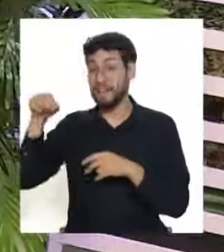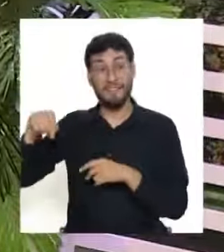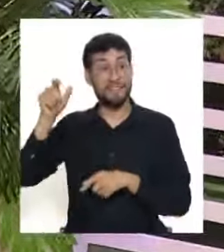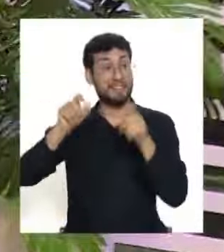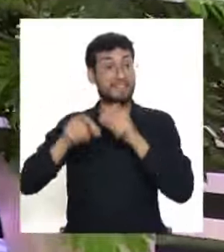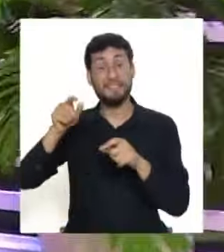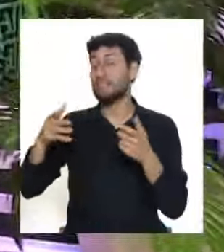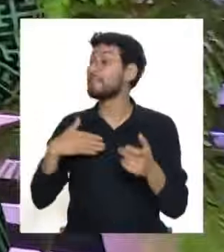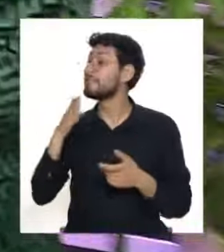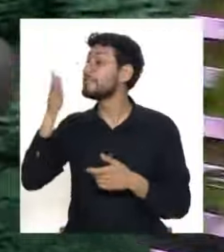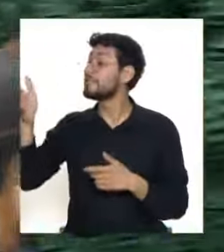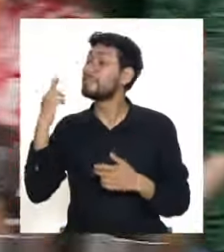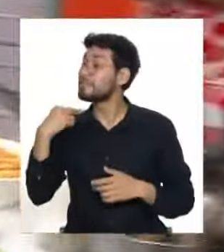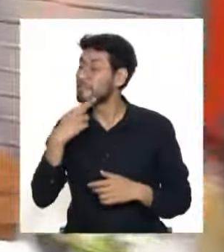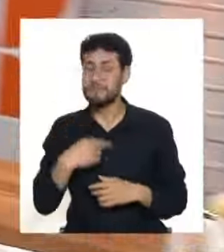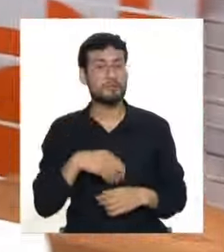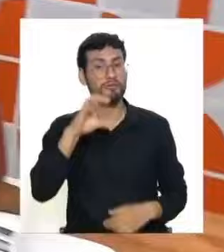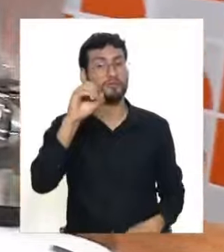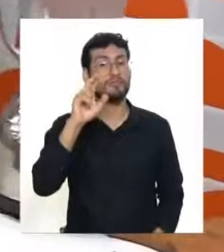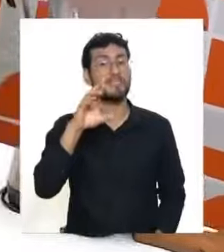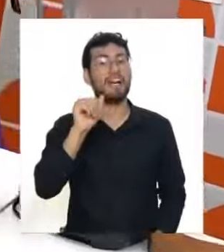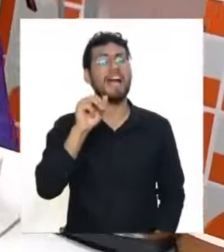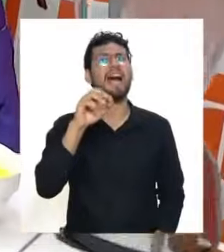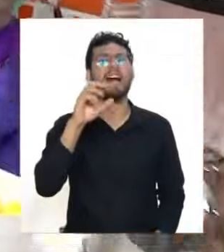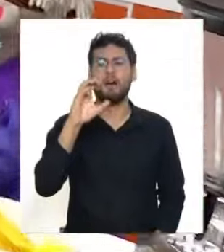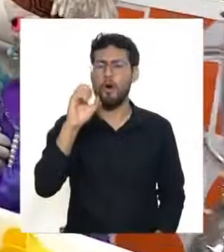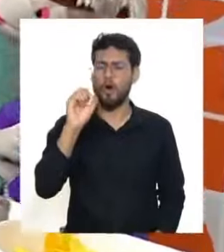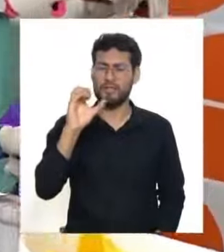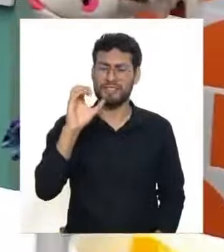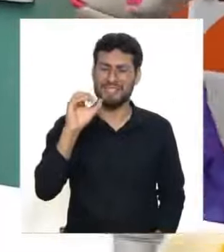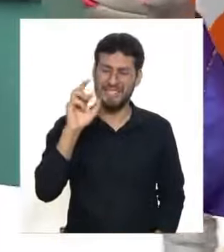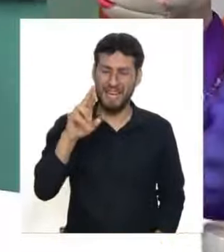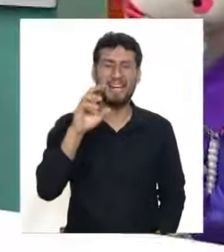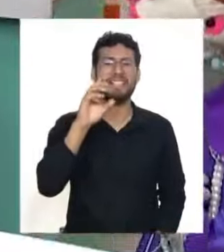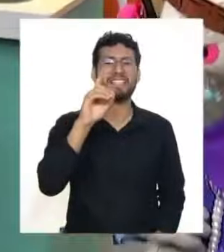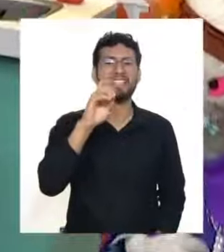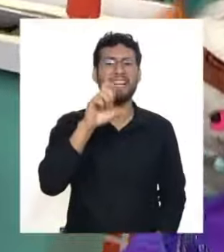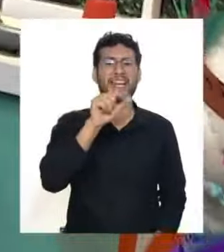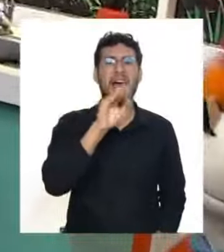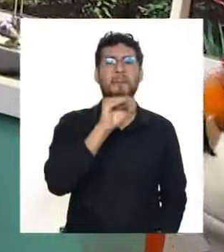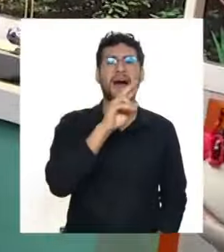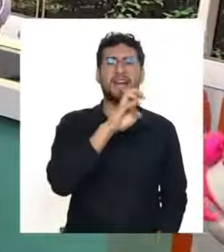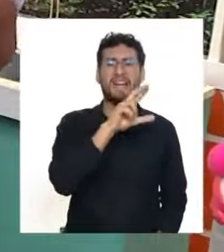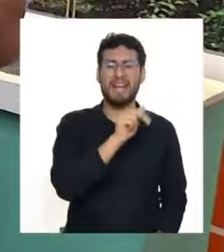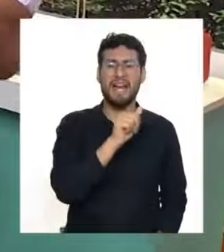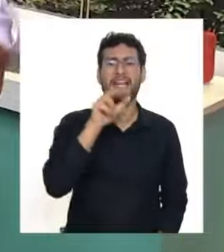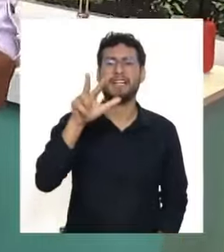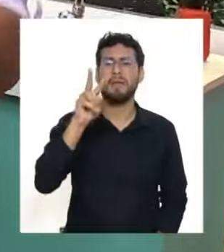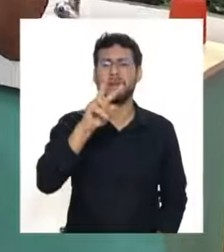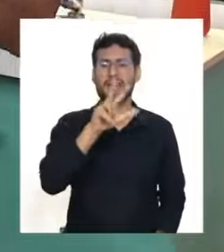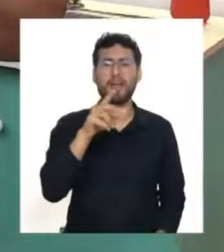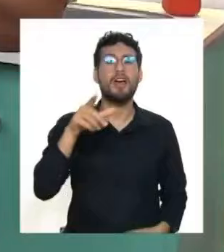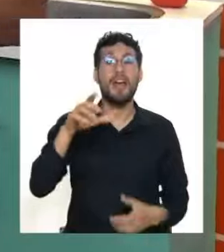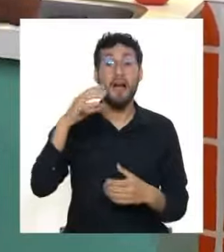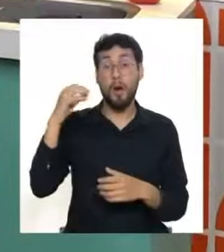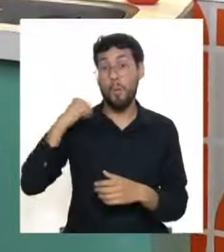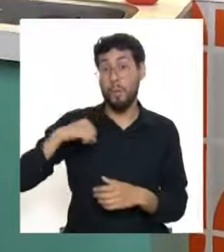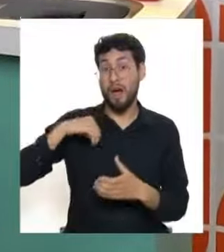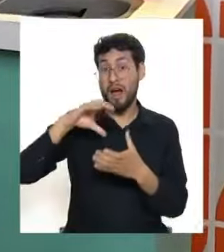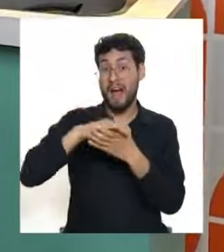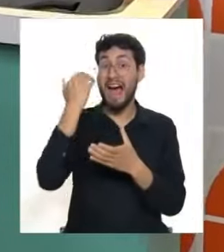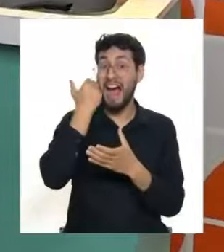la gente dónde pueden ir para el restaurante. Oscar de la Barrera, 323 Chorrillos, tras de la municipalidad antigua de Chorrillos.